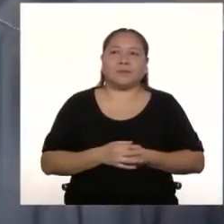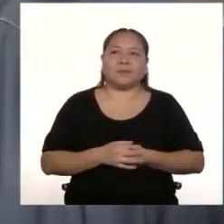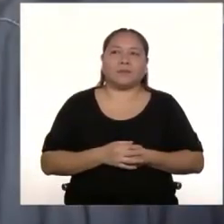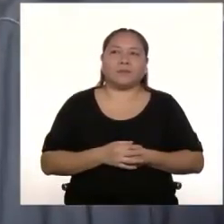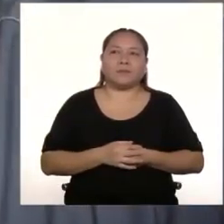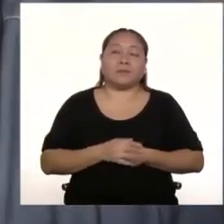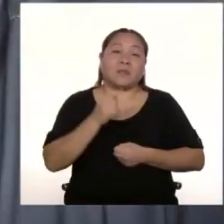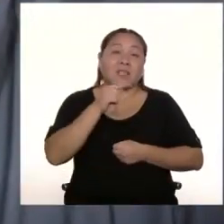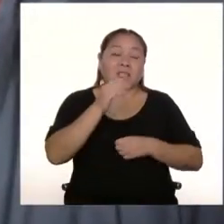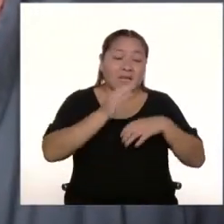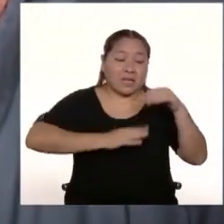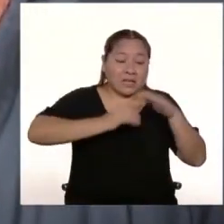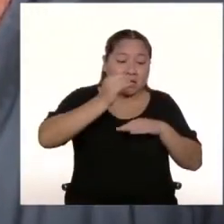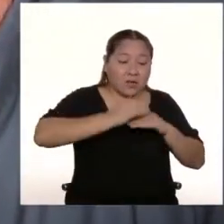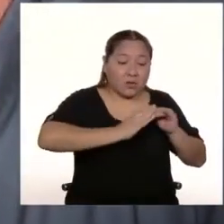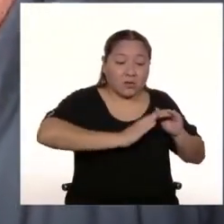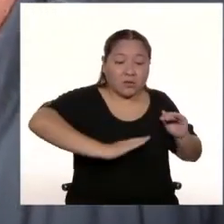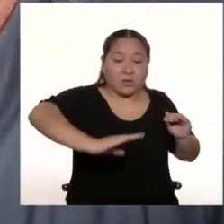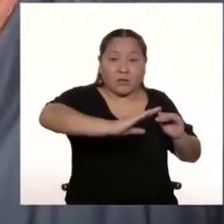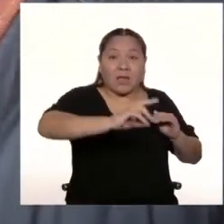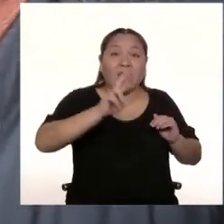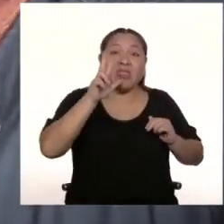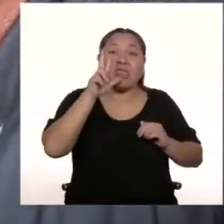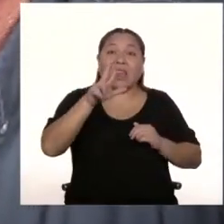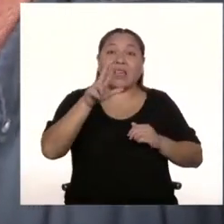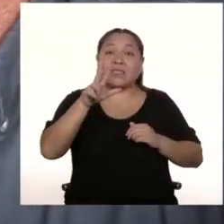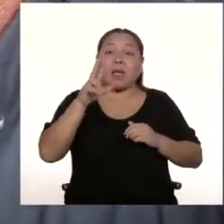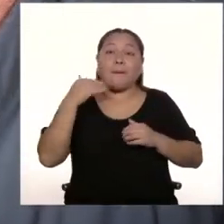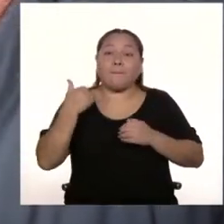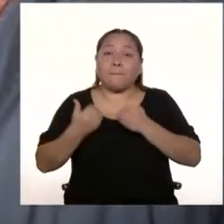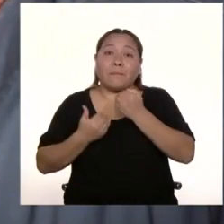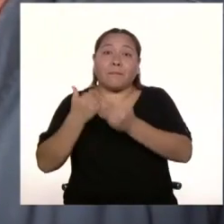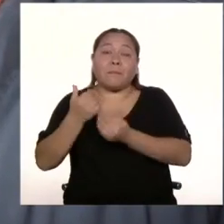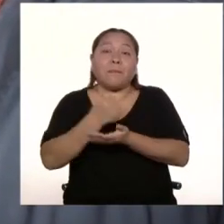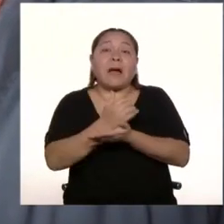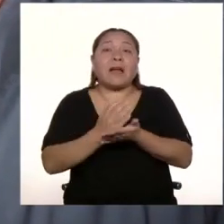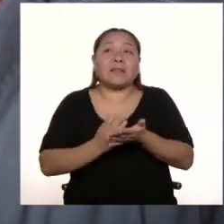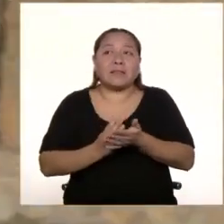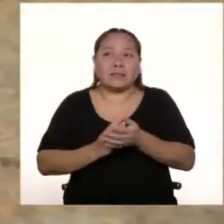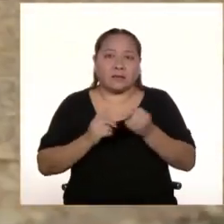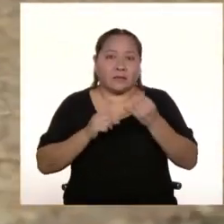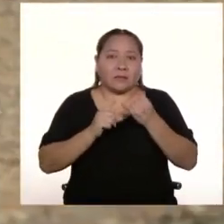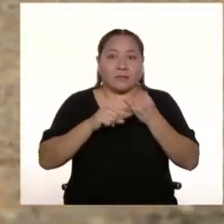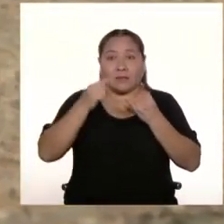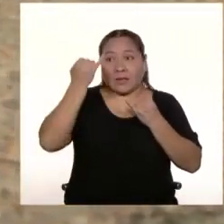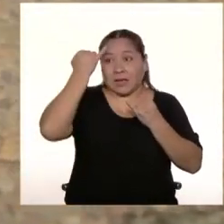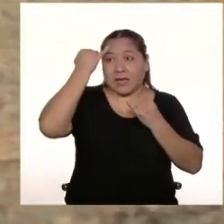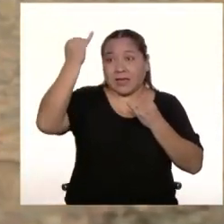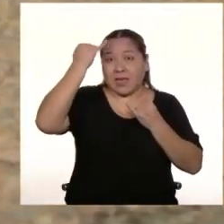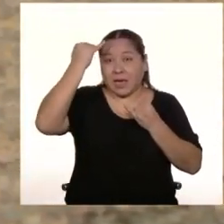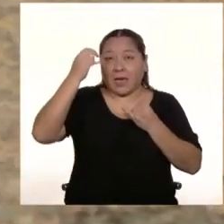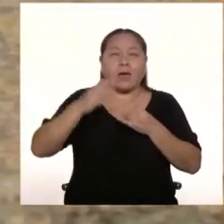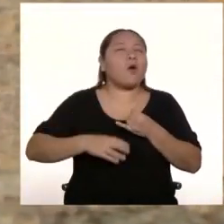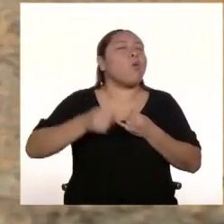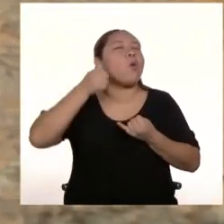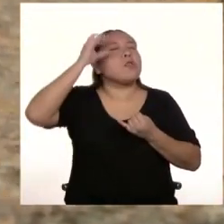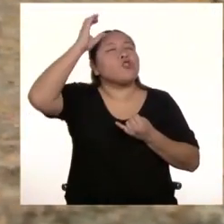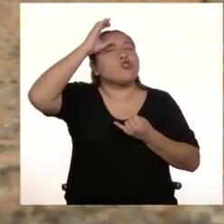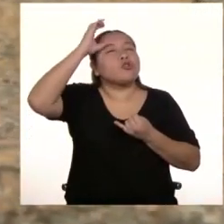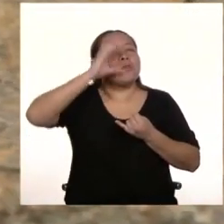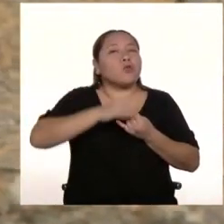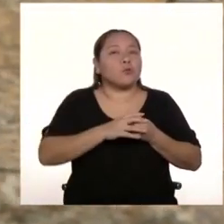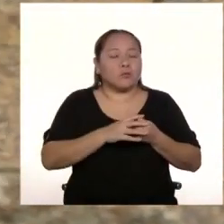Hacer arquitectura implica 3 procesos en secuencia, ¿no? Tener una idea, un concepto, luego